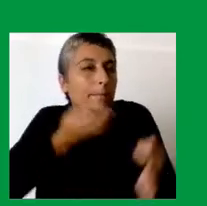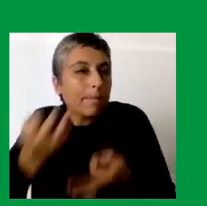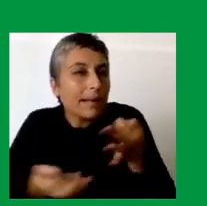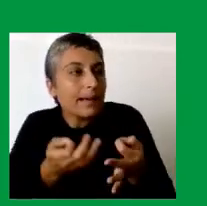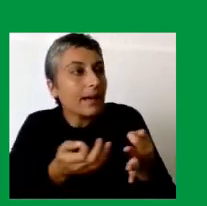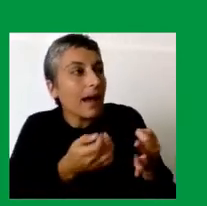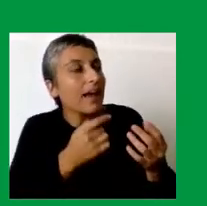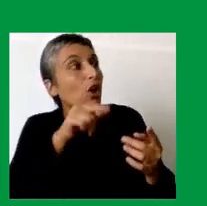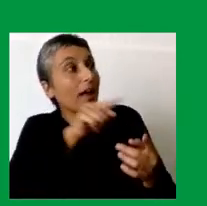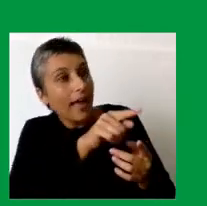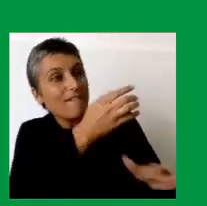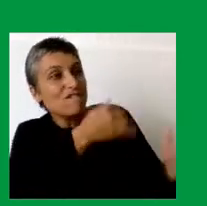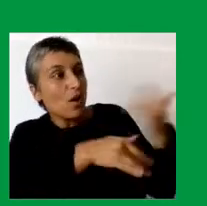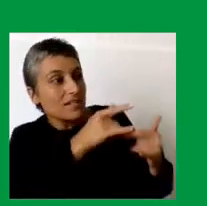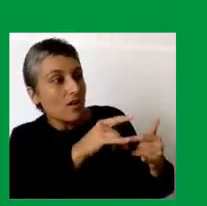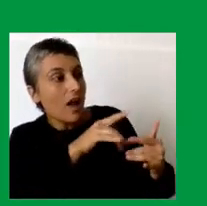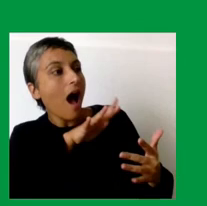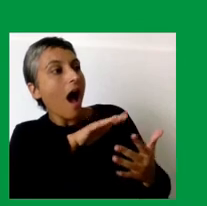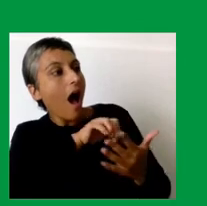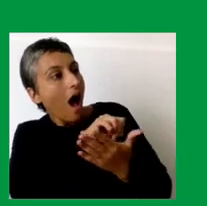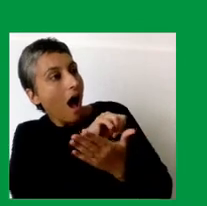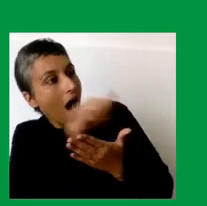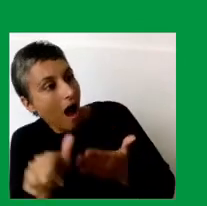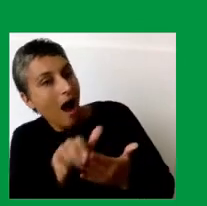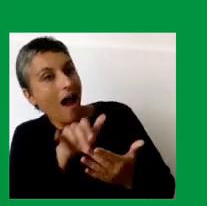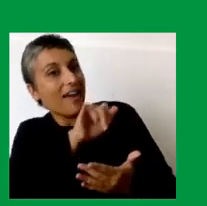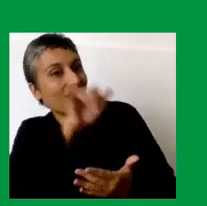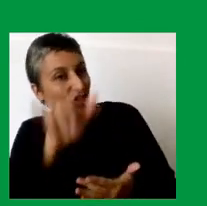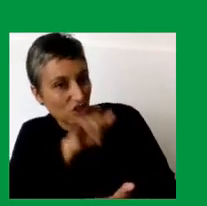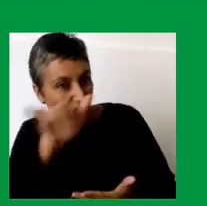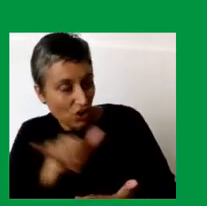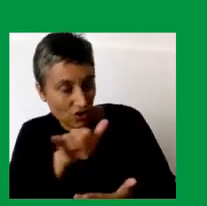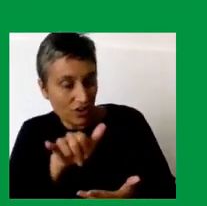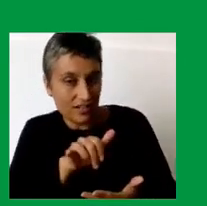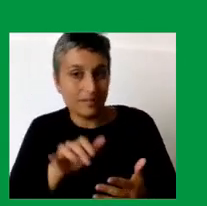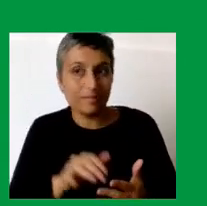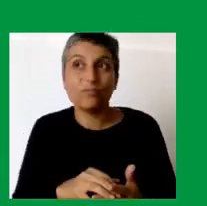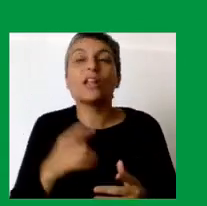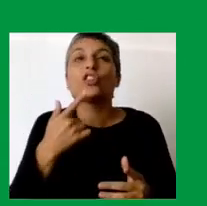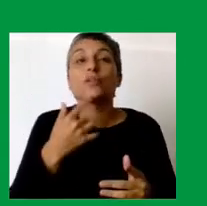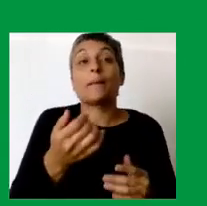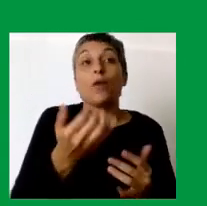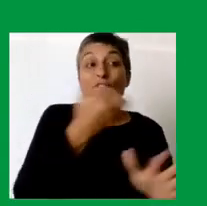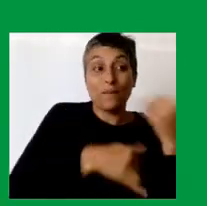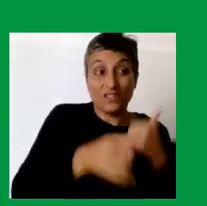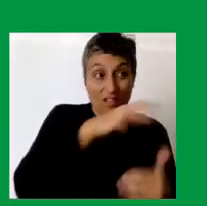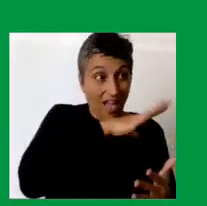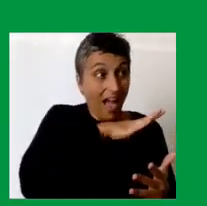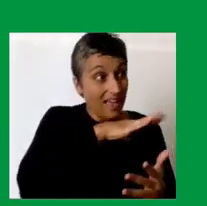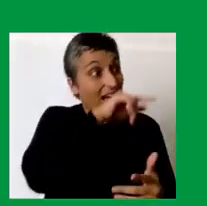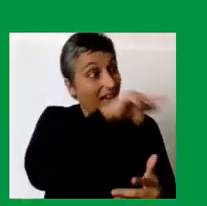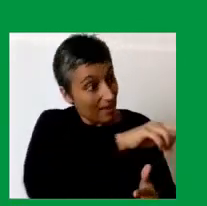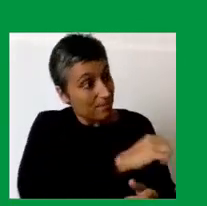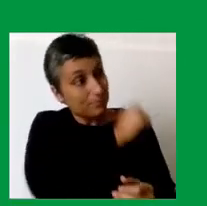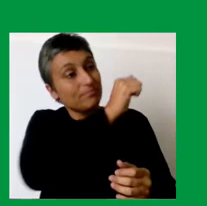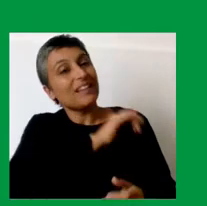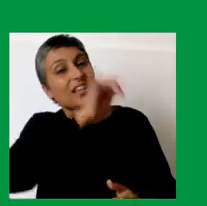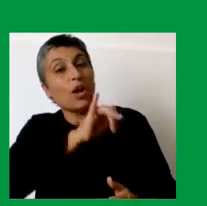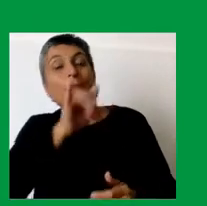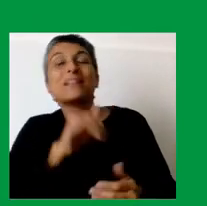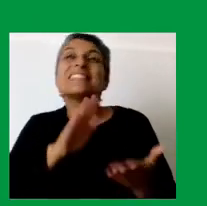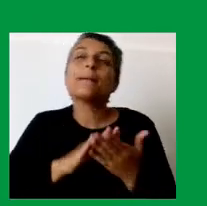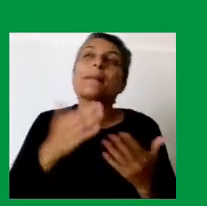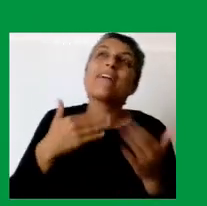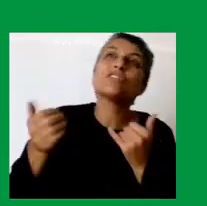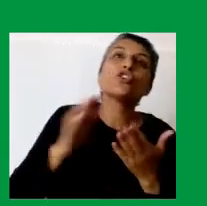con esos datos. Entonces, crear narrativas a partir de los datos, ¿sí? Estamos siempre hablando de tecnología, porque